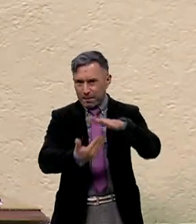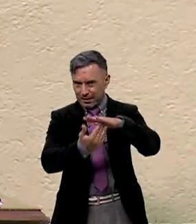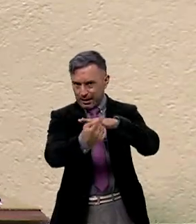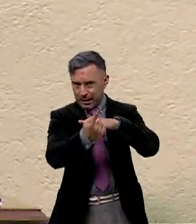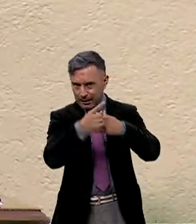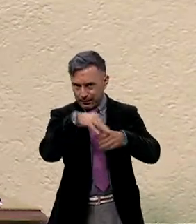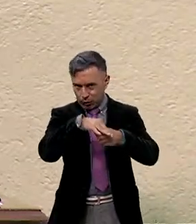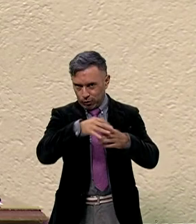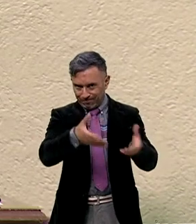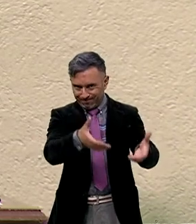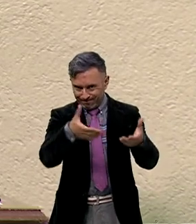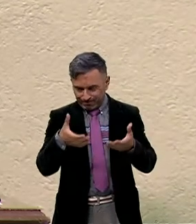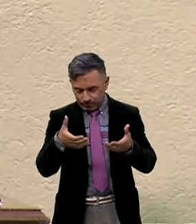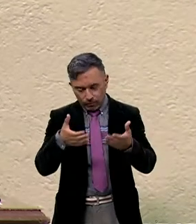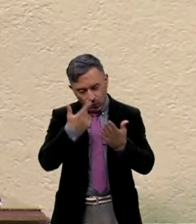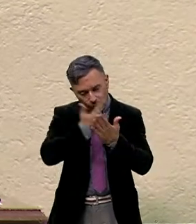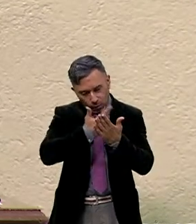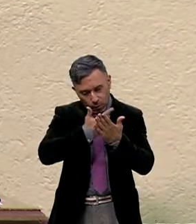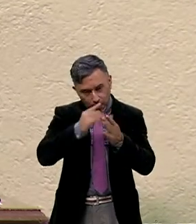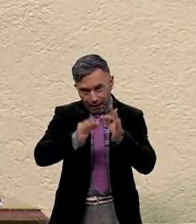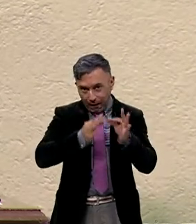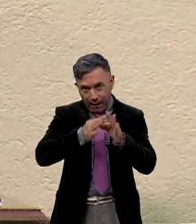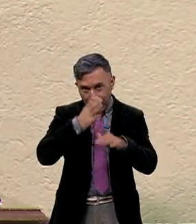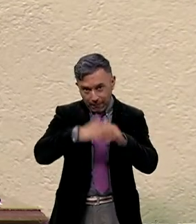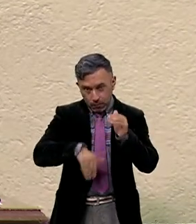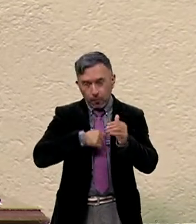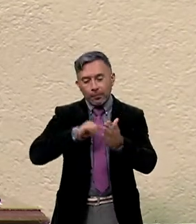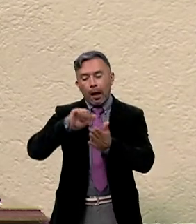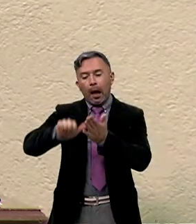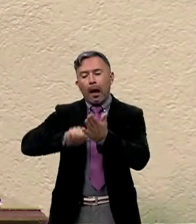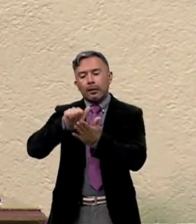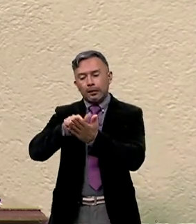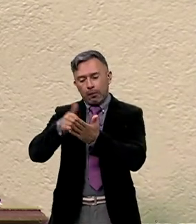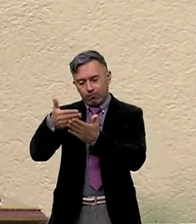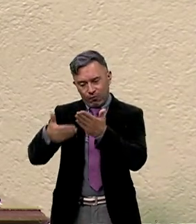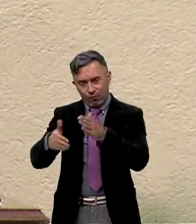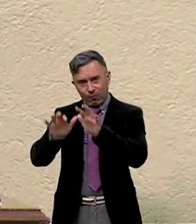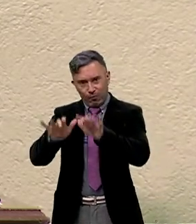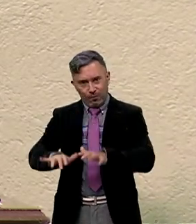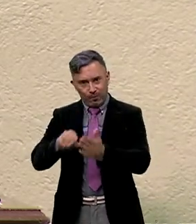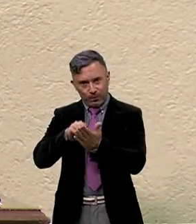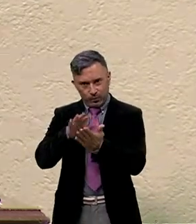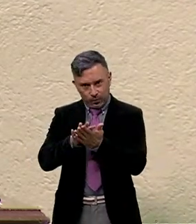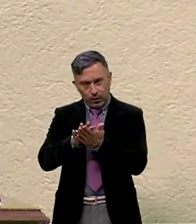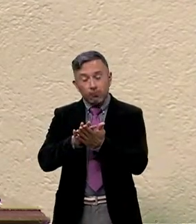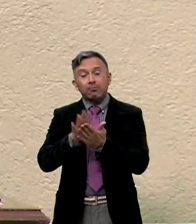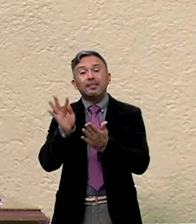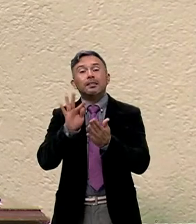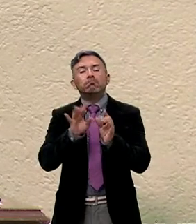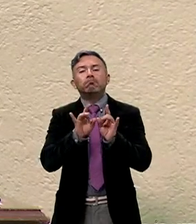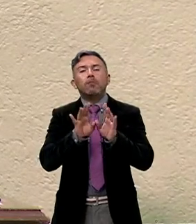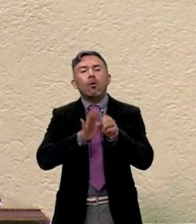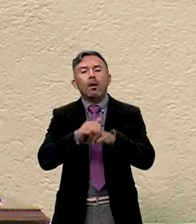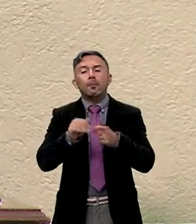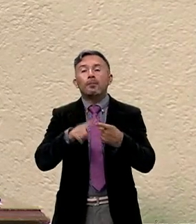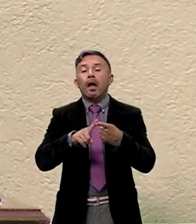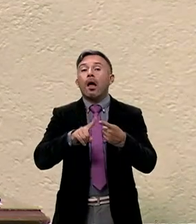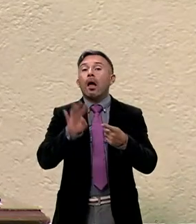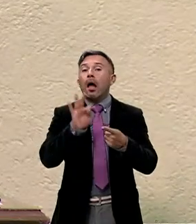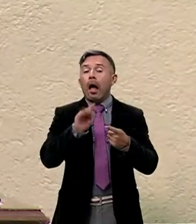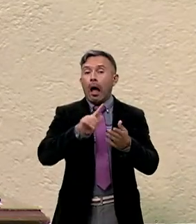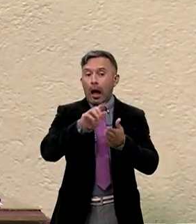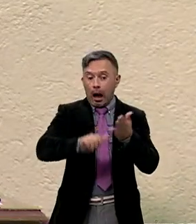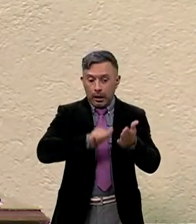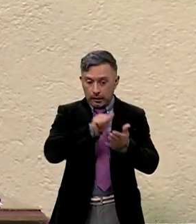levantándose el acta correspondiente cuando se presente cualquiera de las condiciones siguientes los resultados de las actas no sean